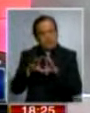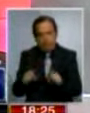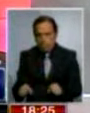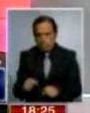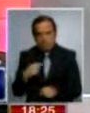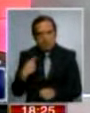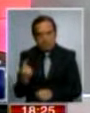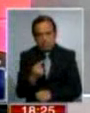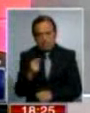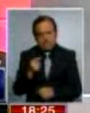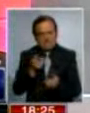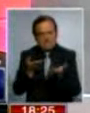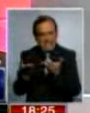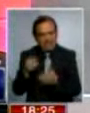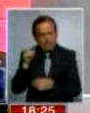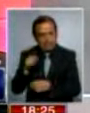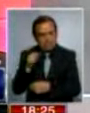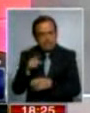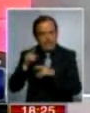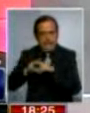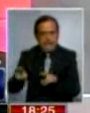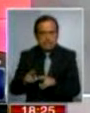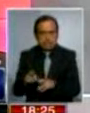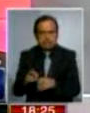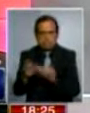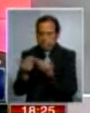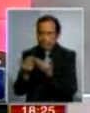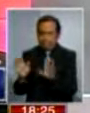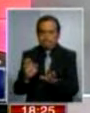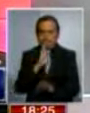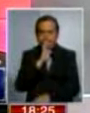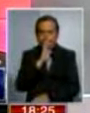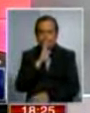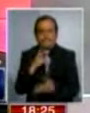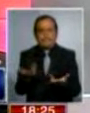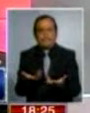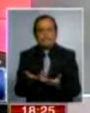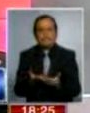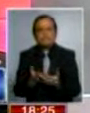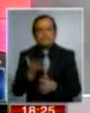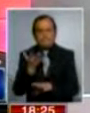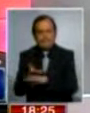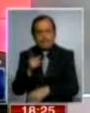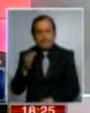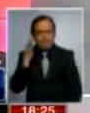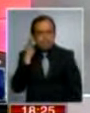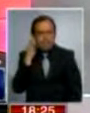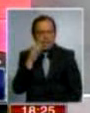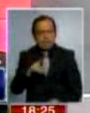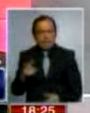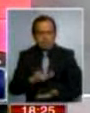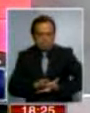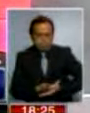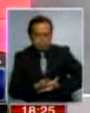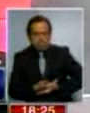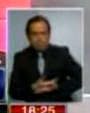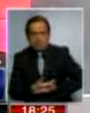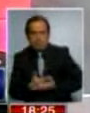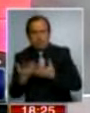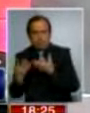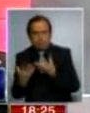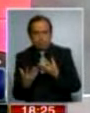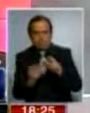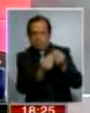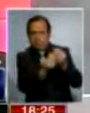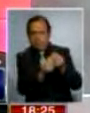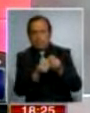con lo que el personal de servicio realizó anoche. Porque evidentemente estamos hablando que hay mujeres que están huyendo con sus bebés en brazos, que están con